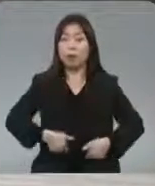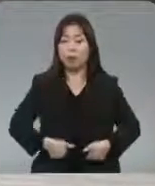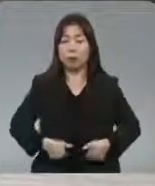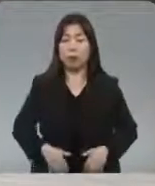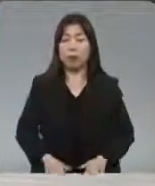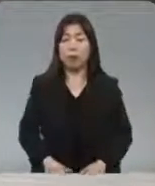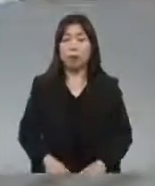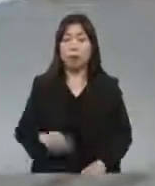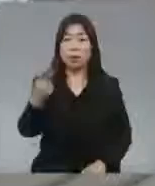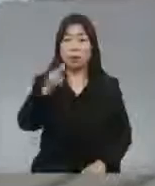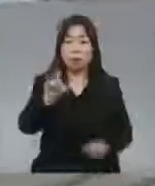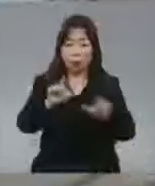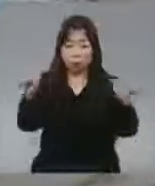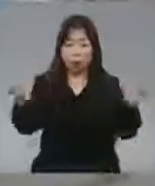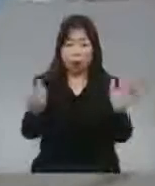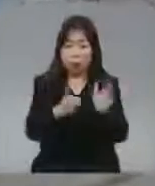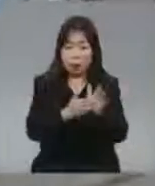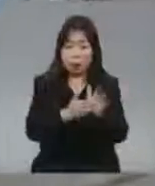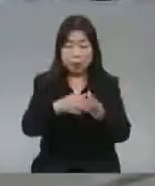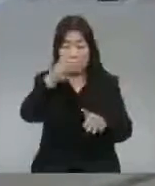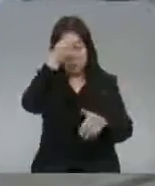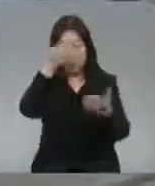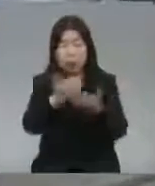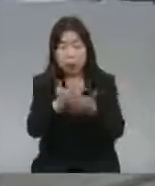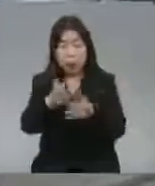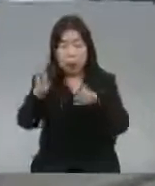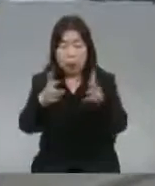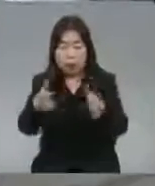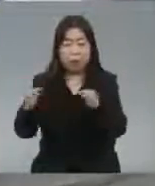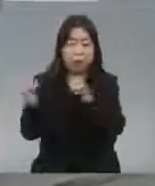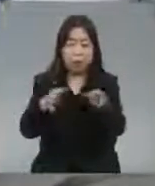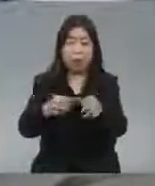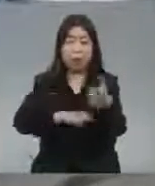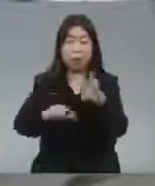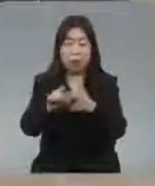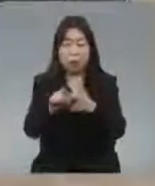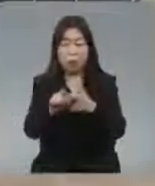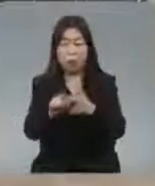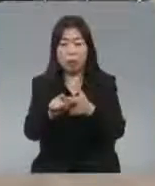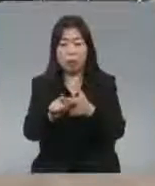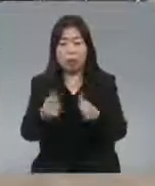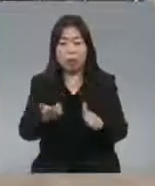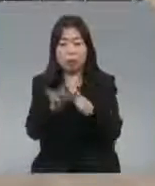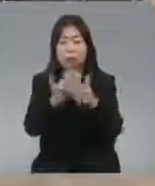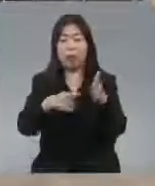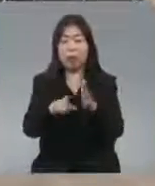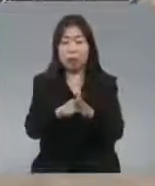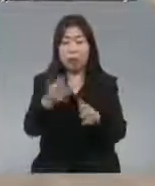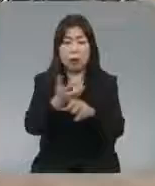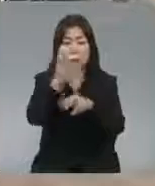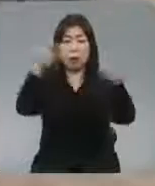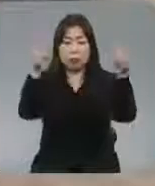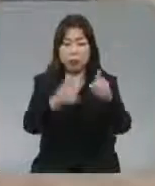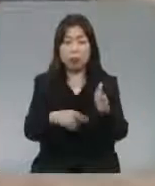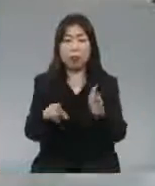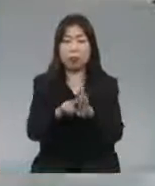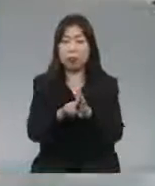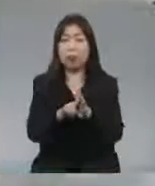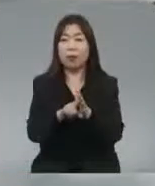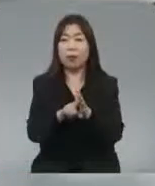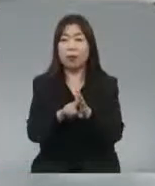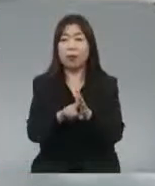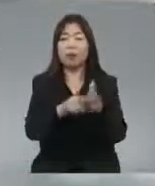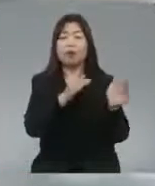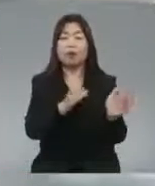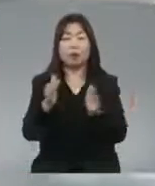corea junto con el acuerdo de klaus como considerando la elevada de las industrias pesadas y de química en la economía nacional en